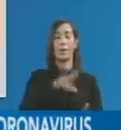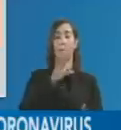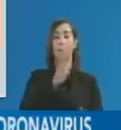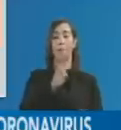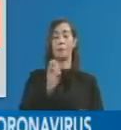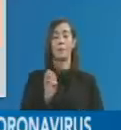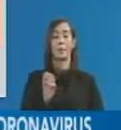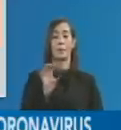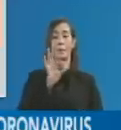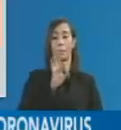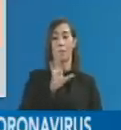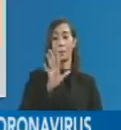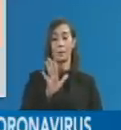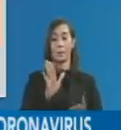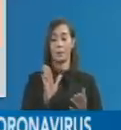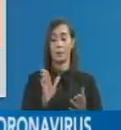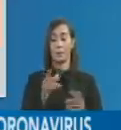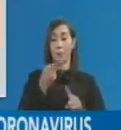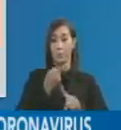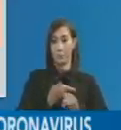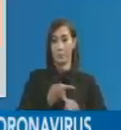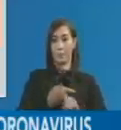12.695 casos activos.